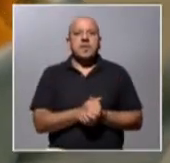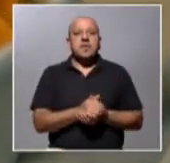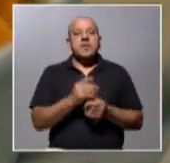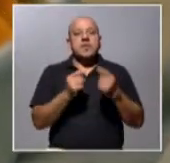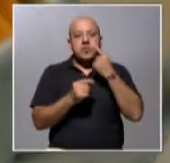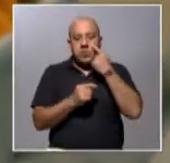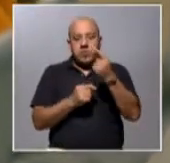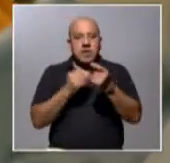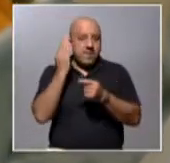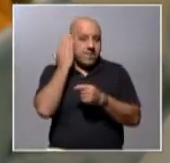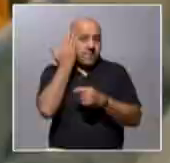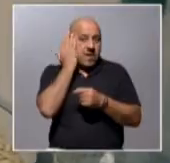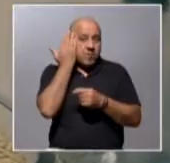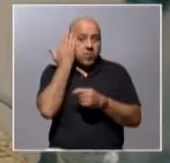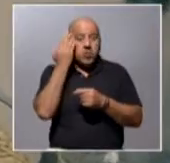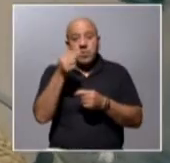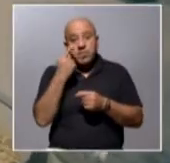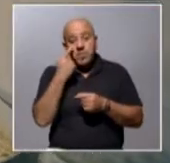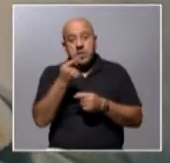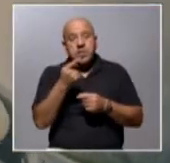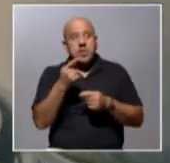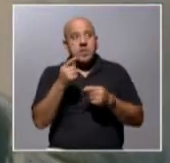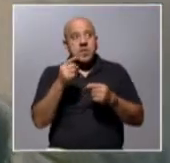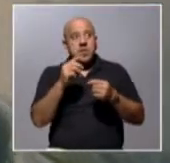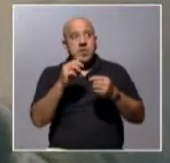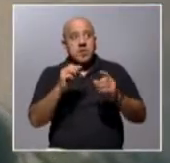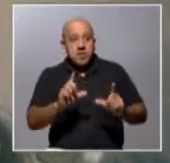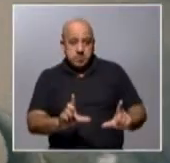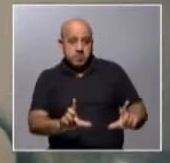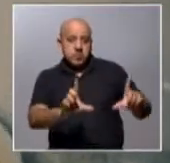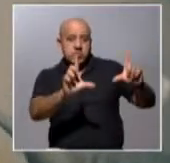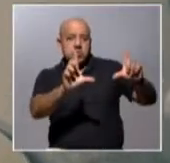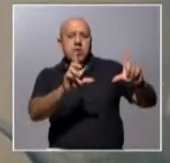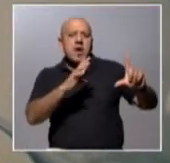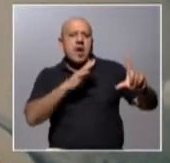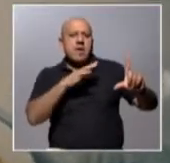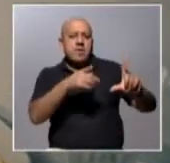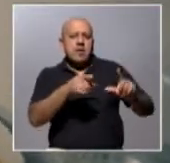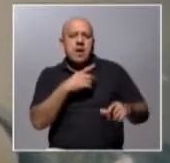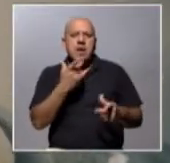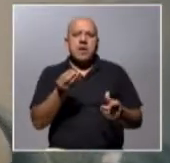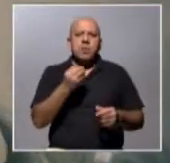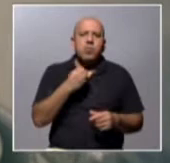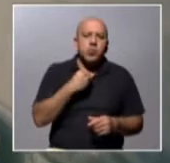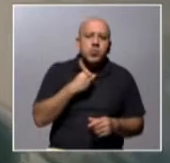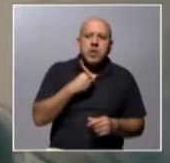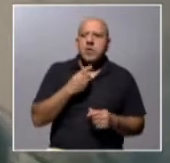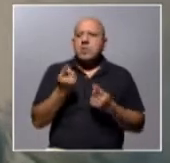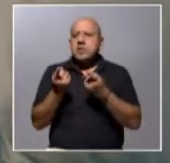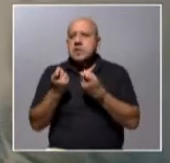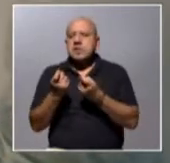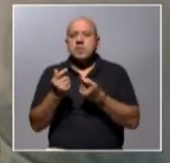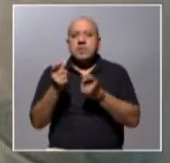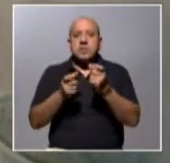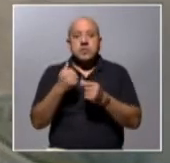Facebook, que estaban como que con este tema de voluntarios para esta iniciativa tan buena. Y bueno,